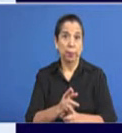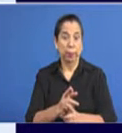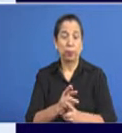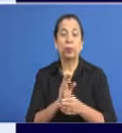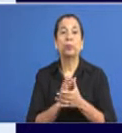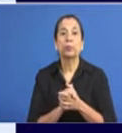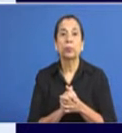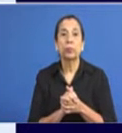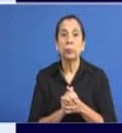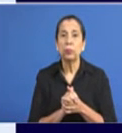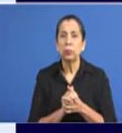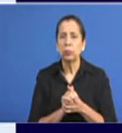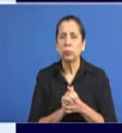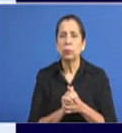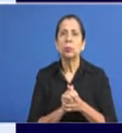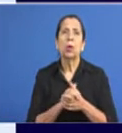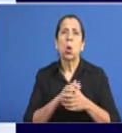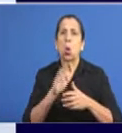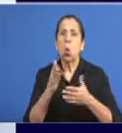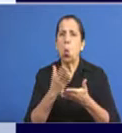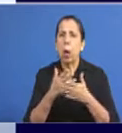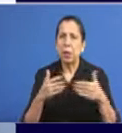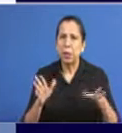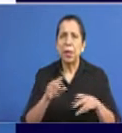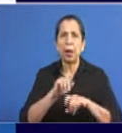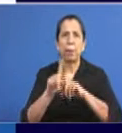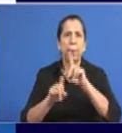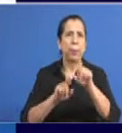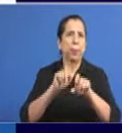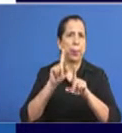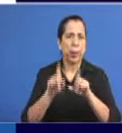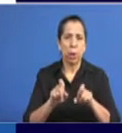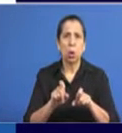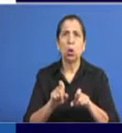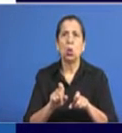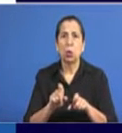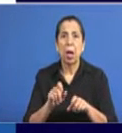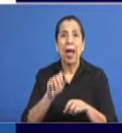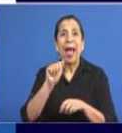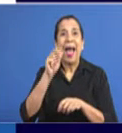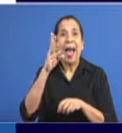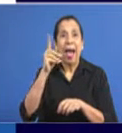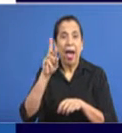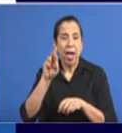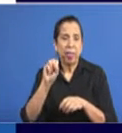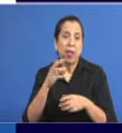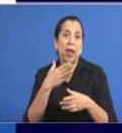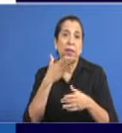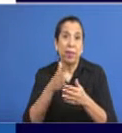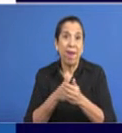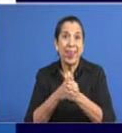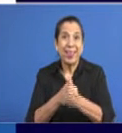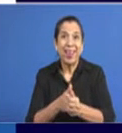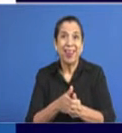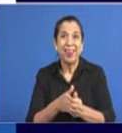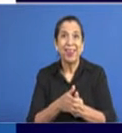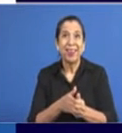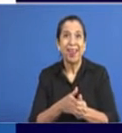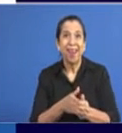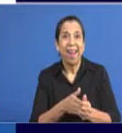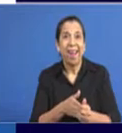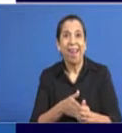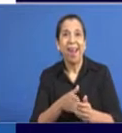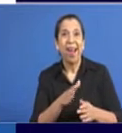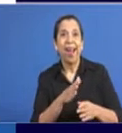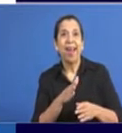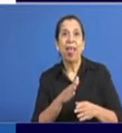si un cliente pues, desea seleccionar la opción de pagar, Andrea te va a guiar de que lo puedas hacer a través de cualquiera de